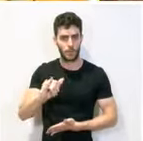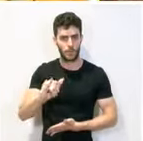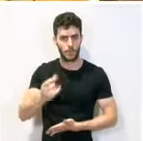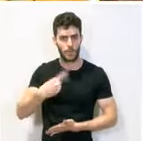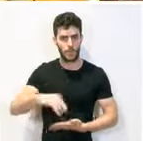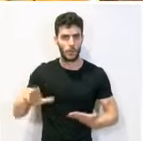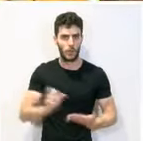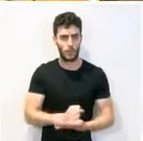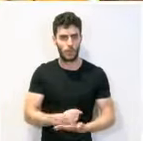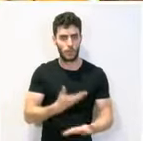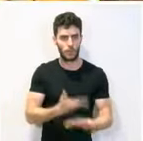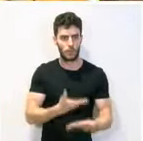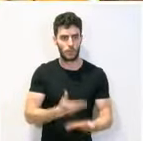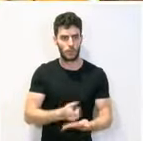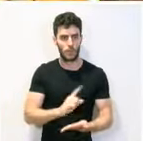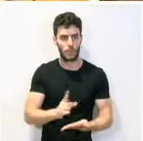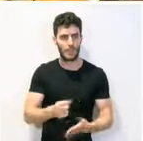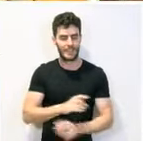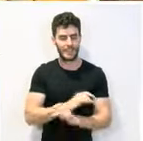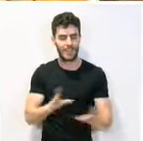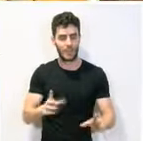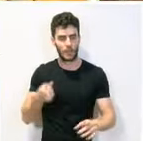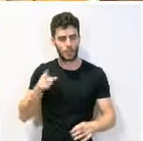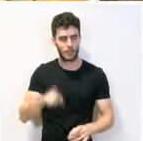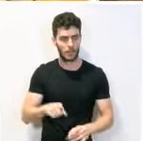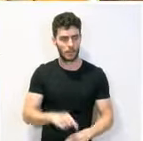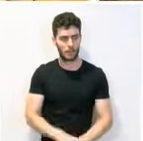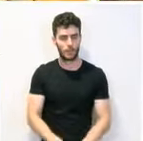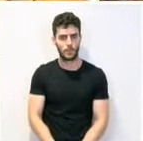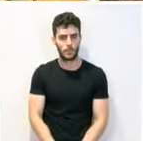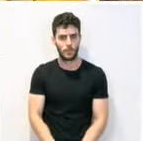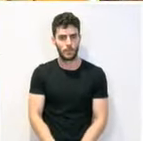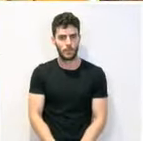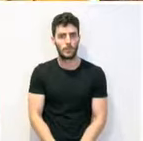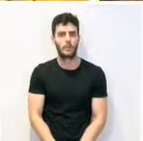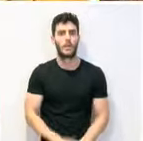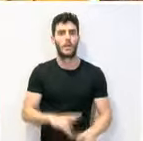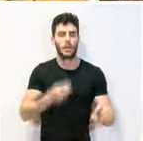están contemplados y no está claro también cuál es